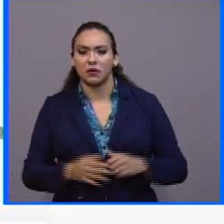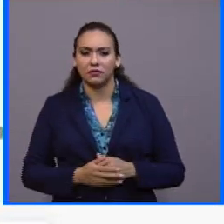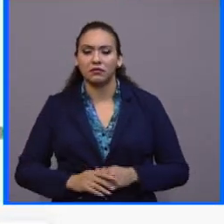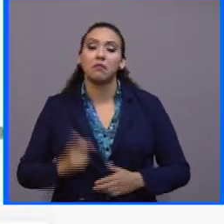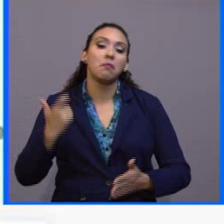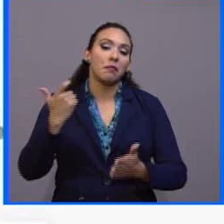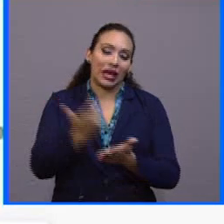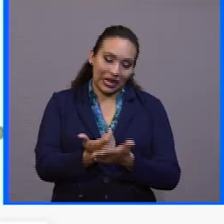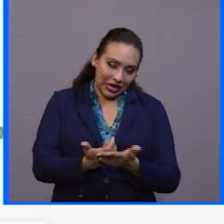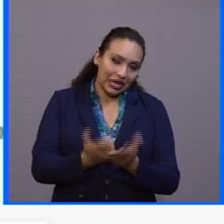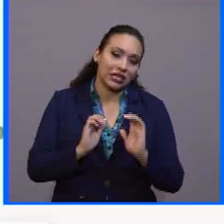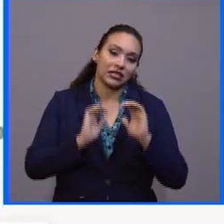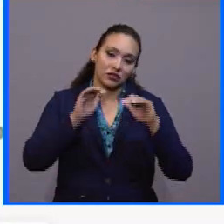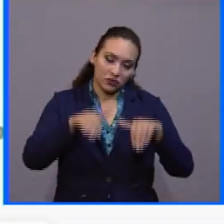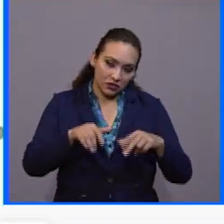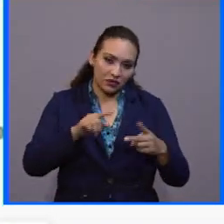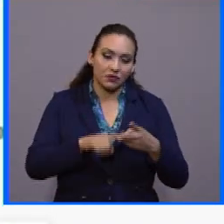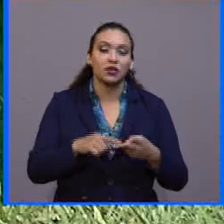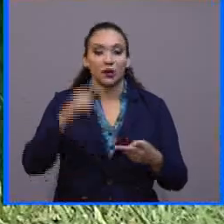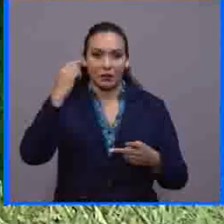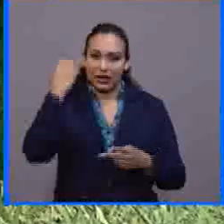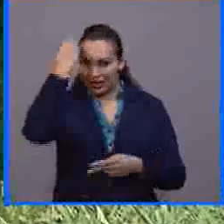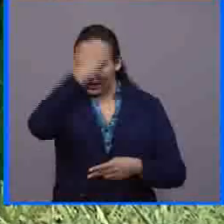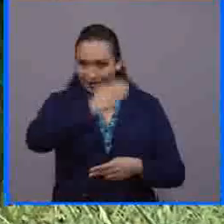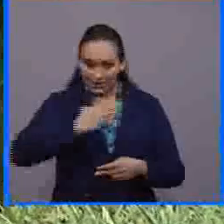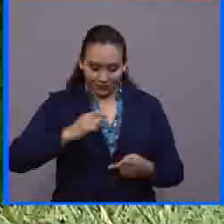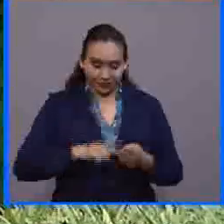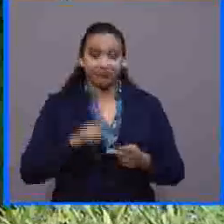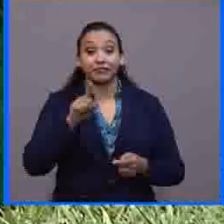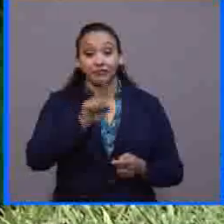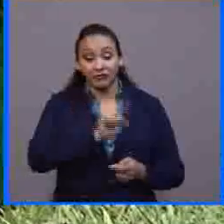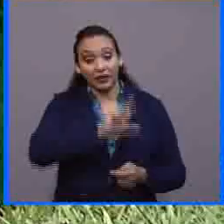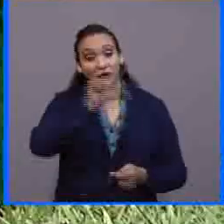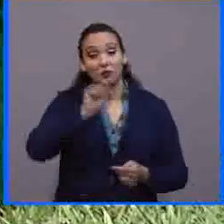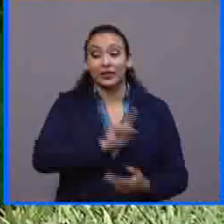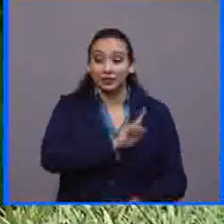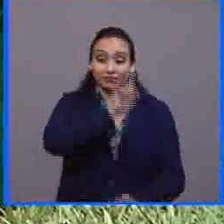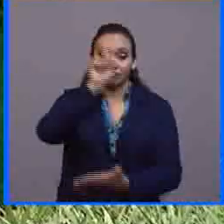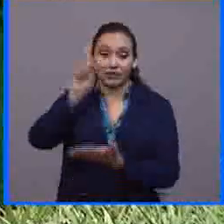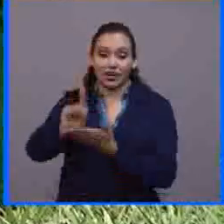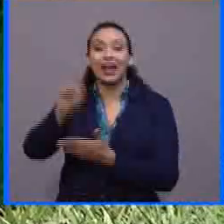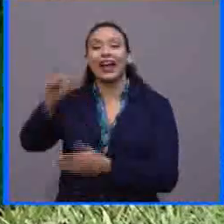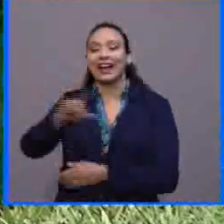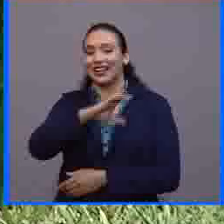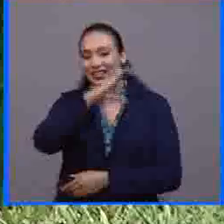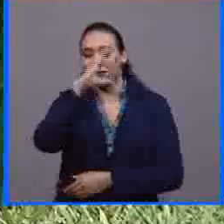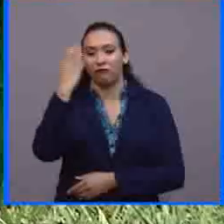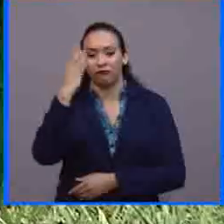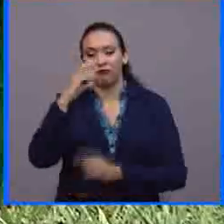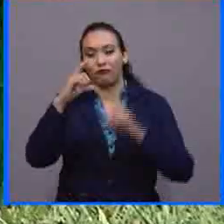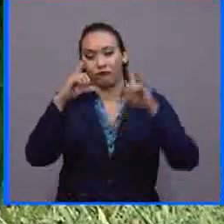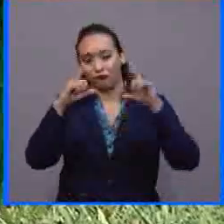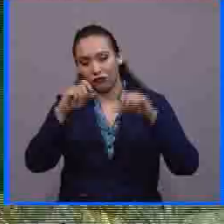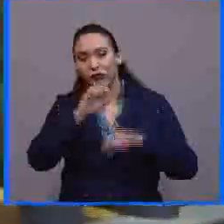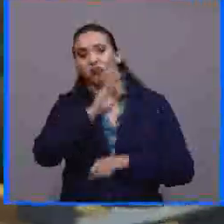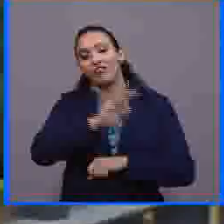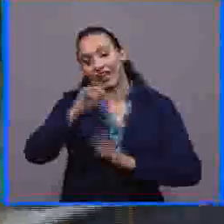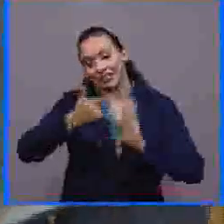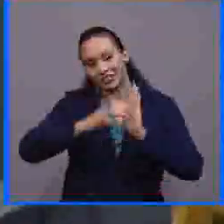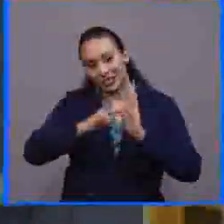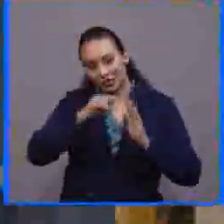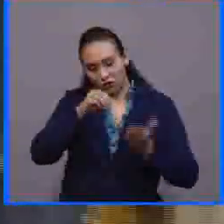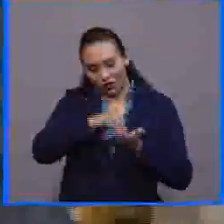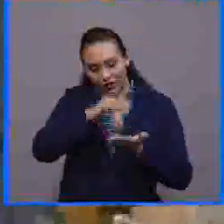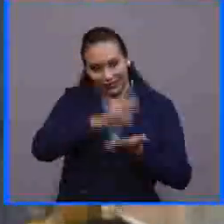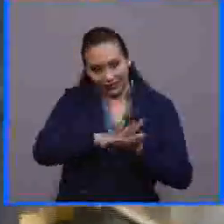pago del derecho al examen y acudirán personalmente a la toma de la foto en el lugar, fecha y hora que se indique en la